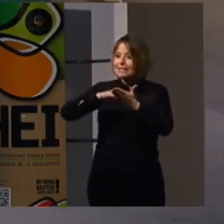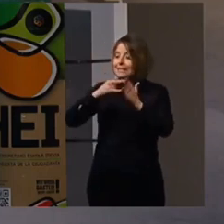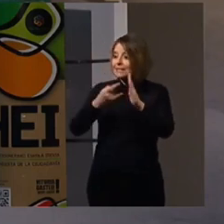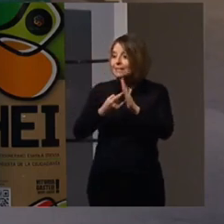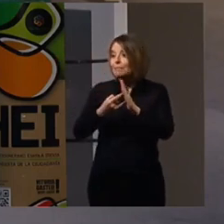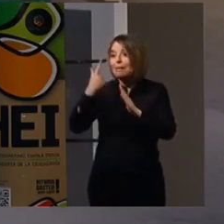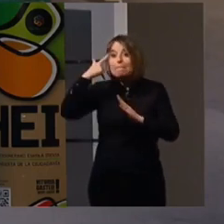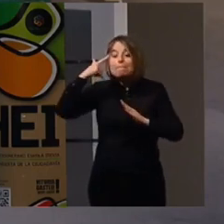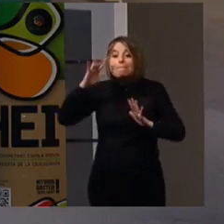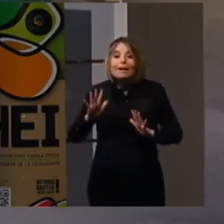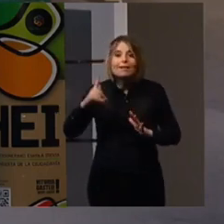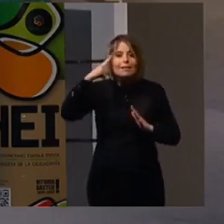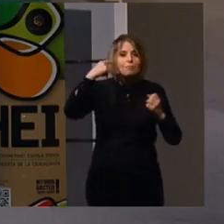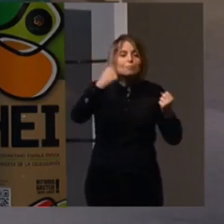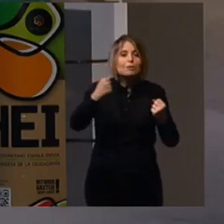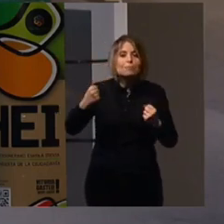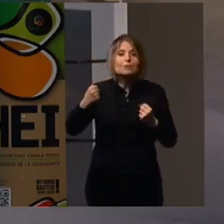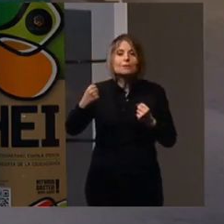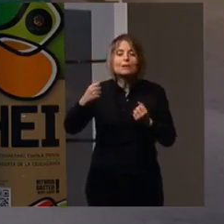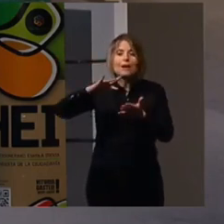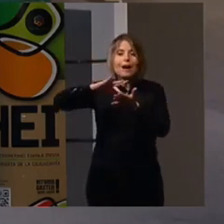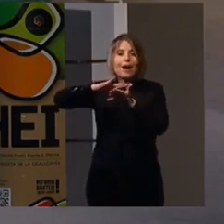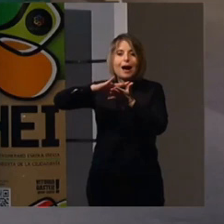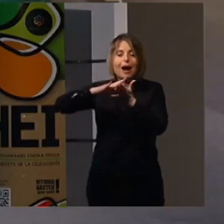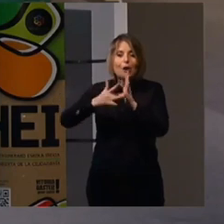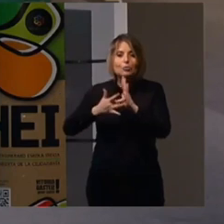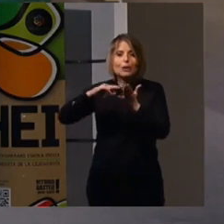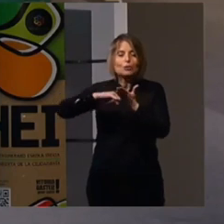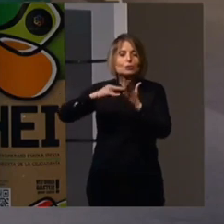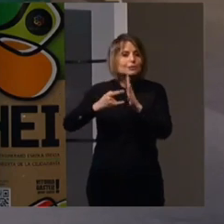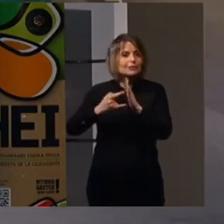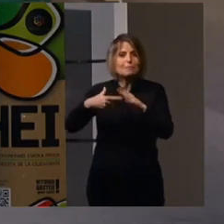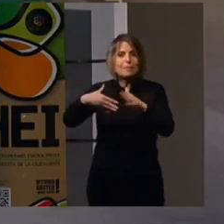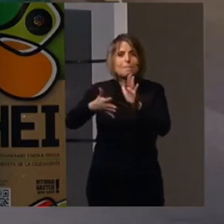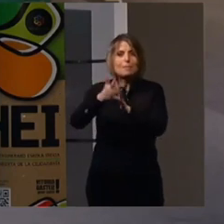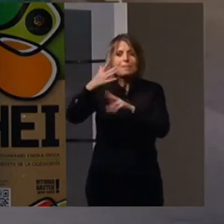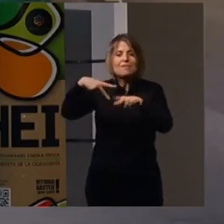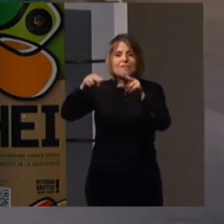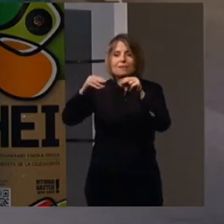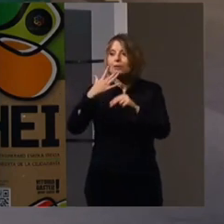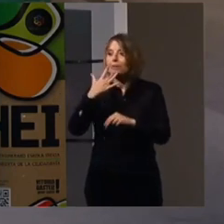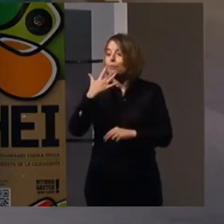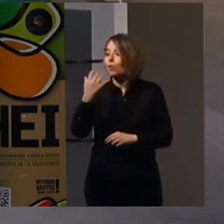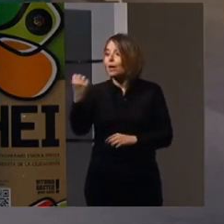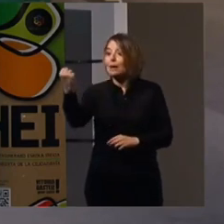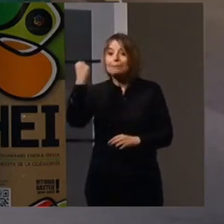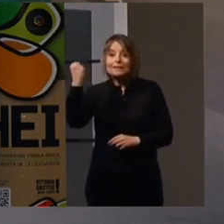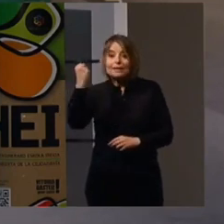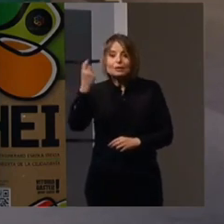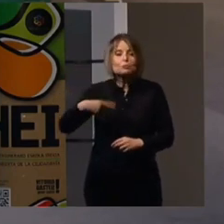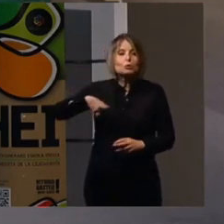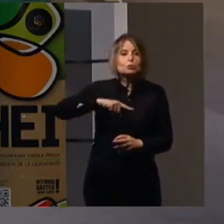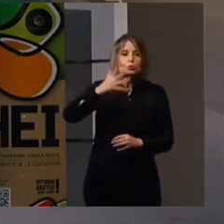parece, dicen los que saben, que se va poquito a poco agotando, que está agotando su ciclo. ¿Y si el capitalismo, tal y como lo